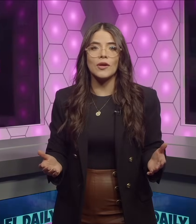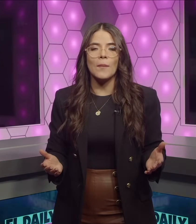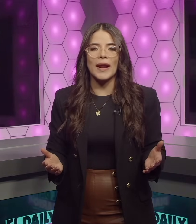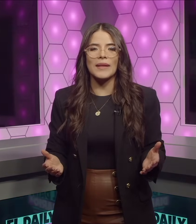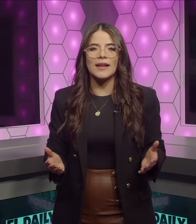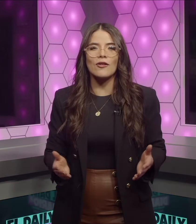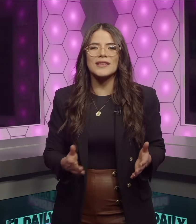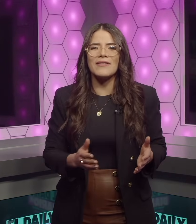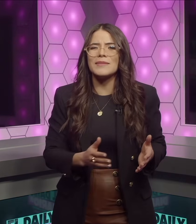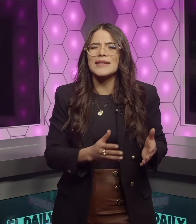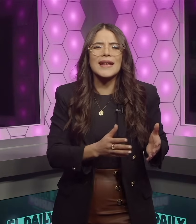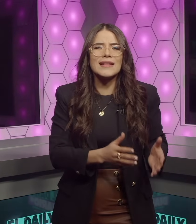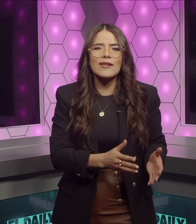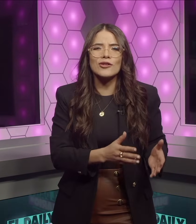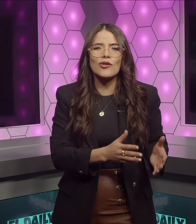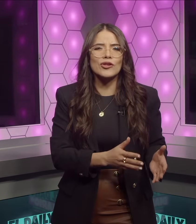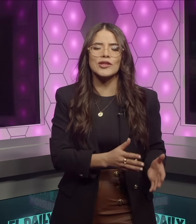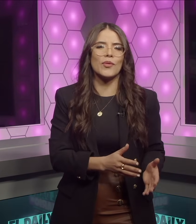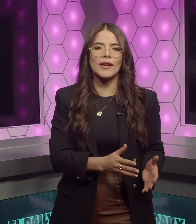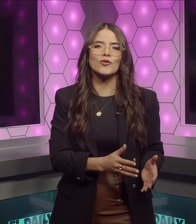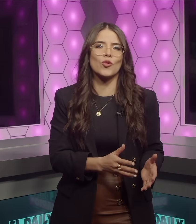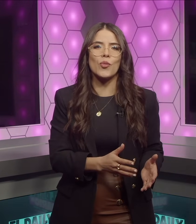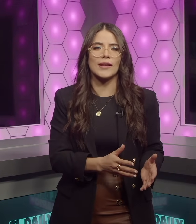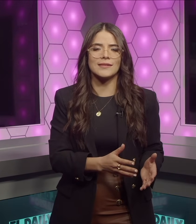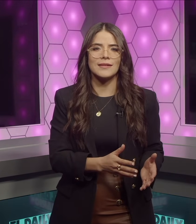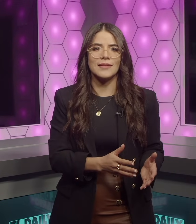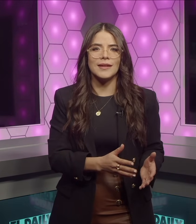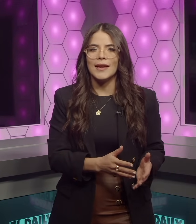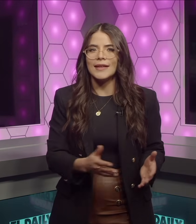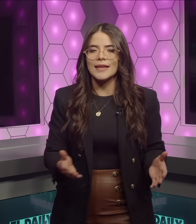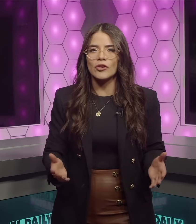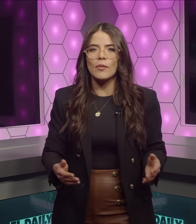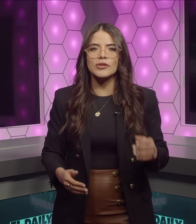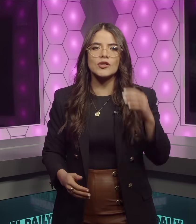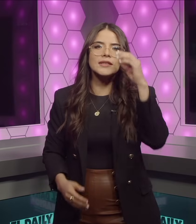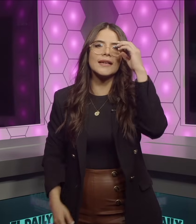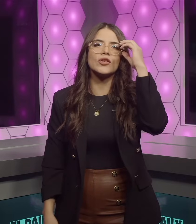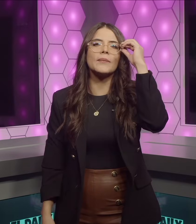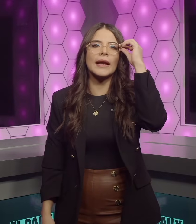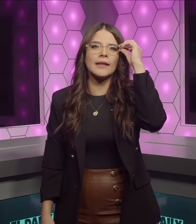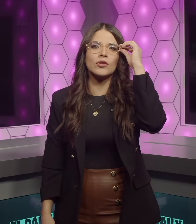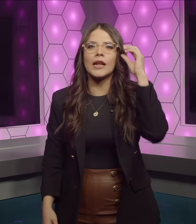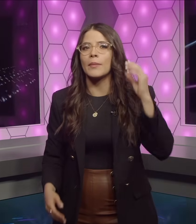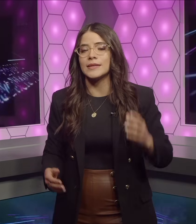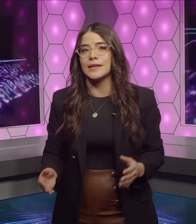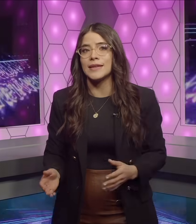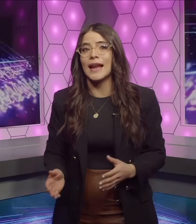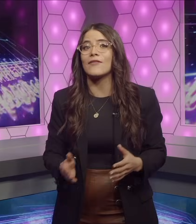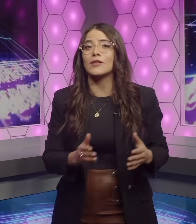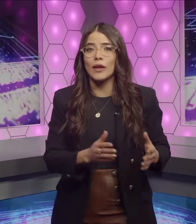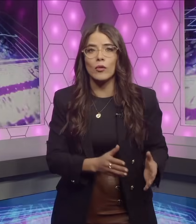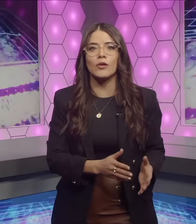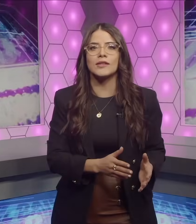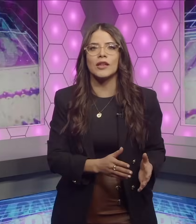internos para mantenerlos cada vez más raquíticos cotos de poder en sus cúpulas. El desaseo en el proceso de selección de precandidatos a la presidencia